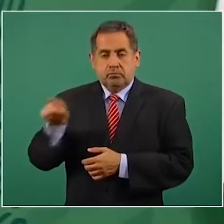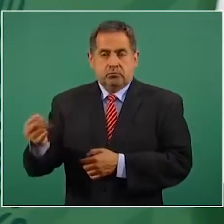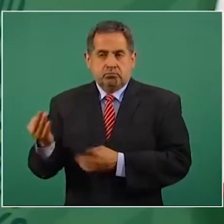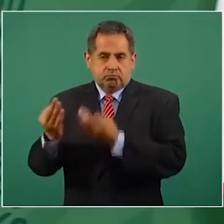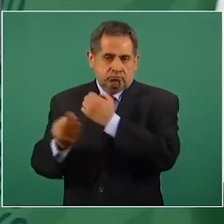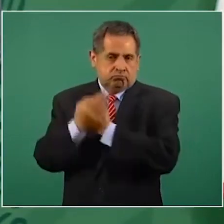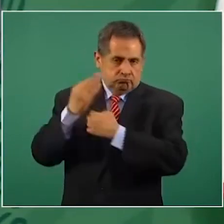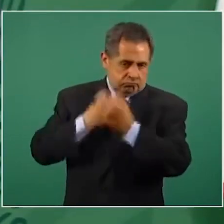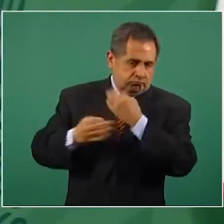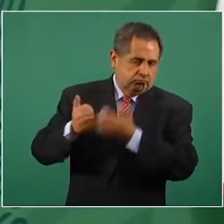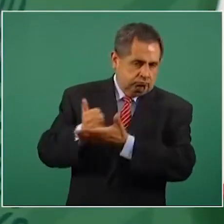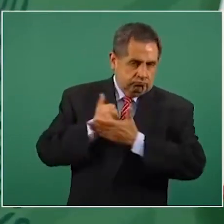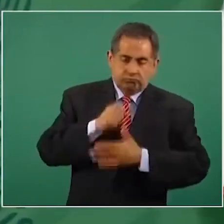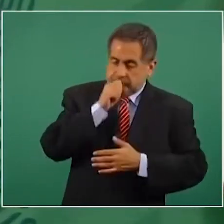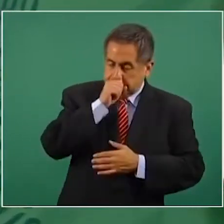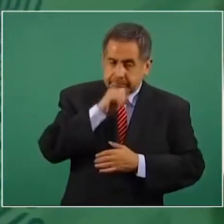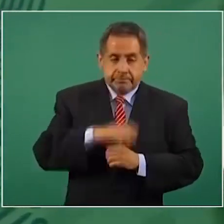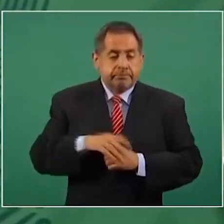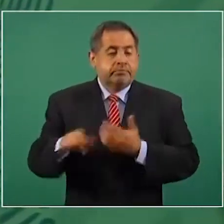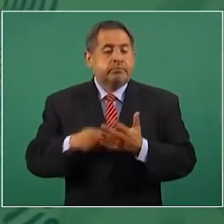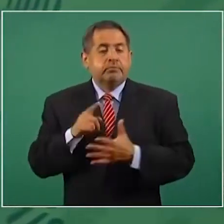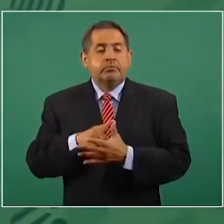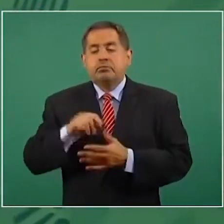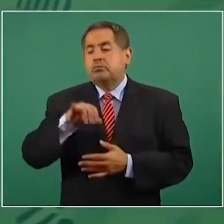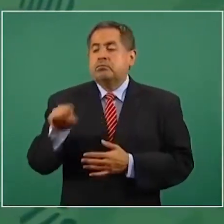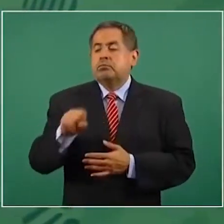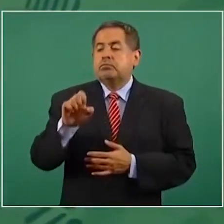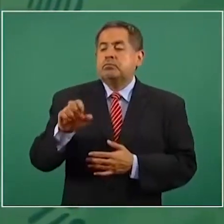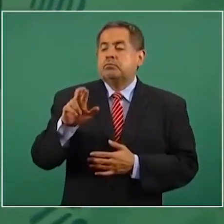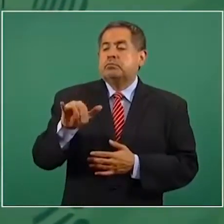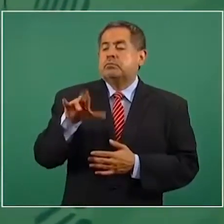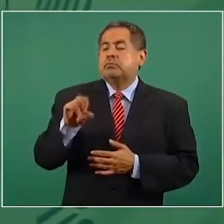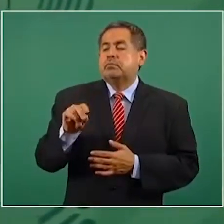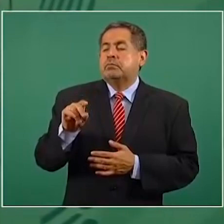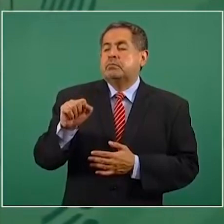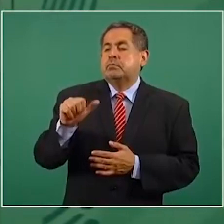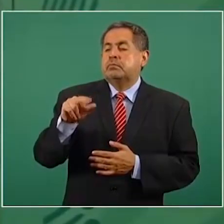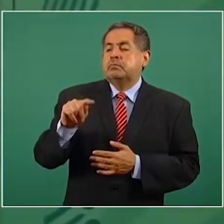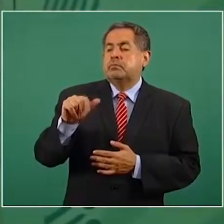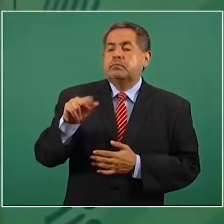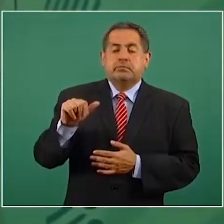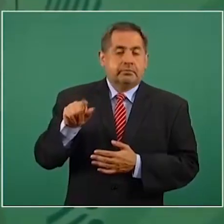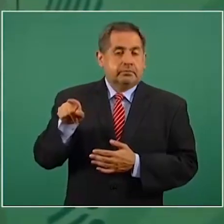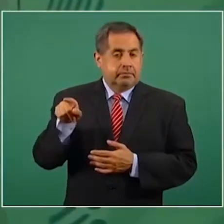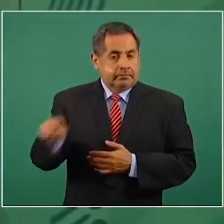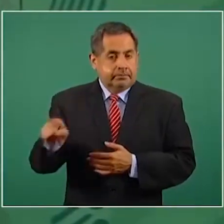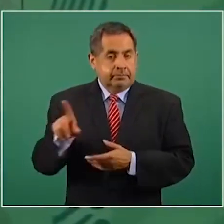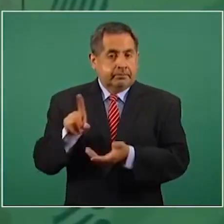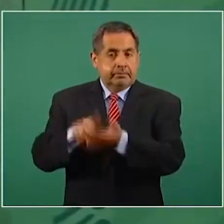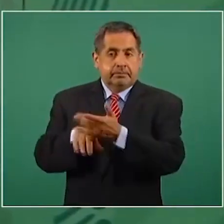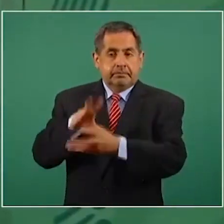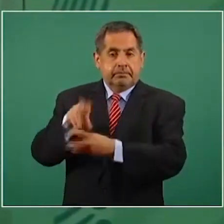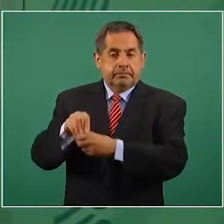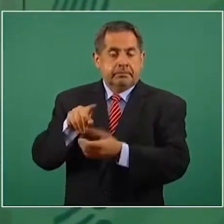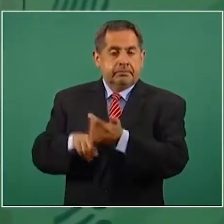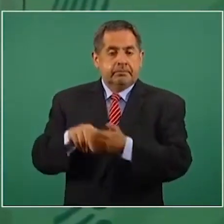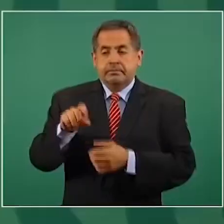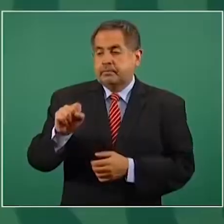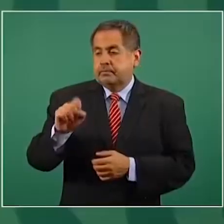intervino también el doctor José Ricardo Sánchez Santana de la Secretaría de la